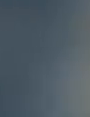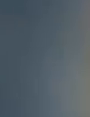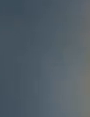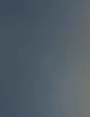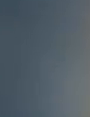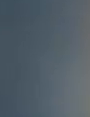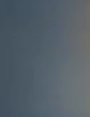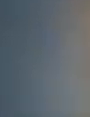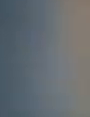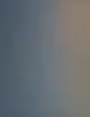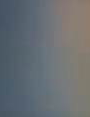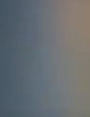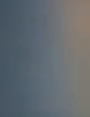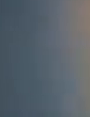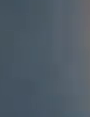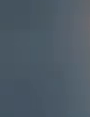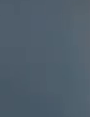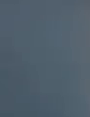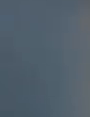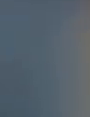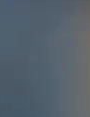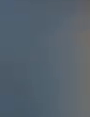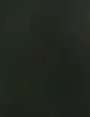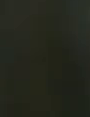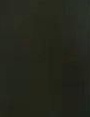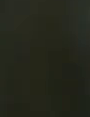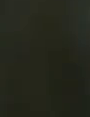supe comprender. Vete.